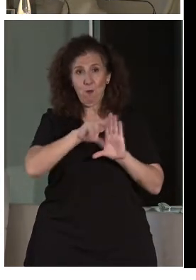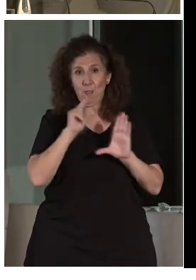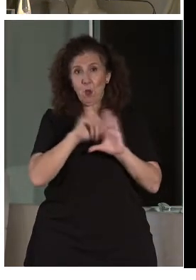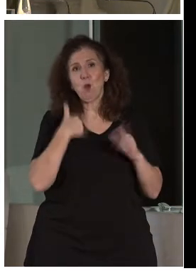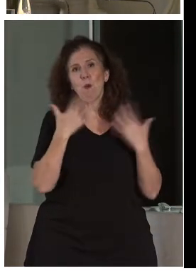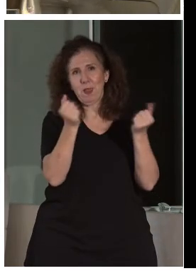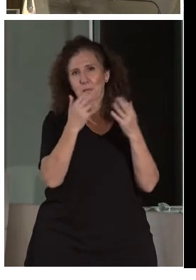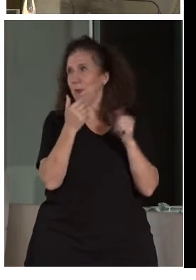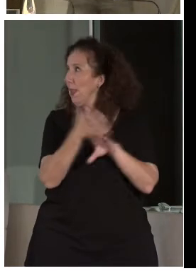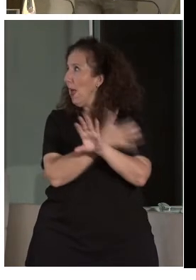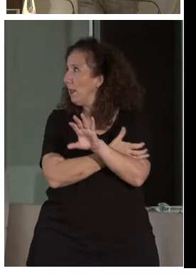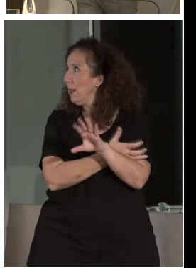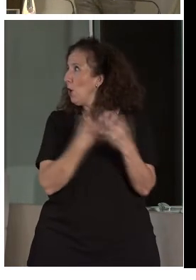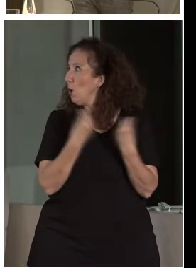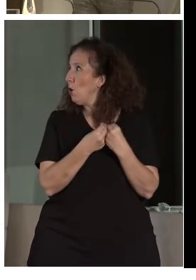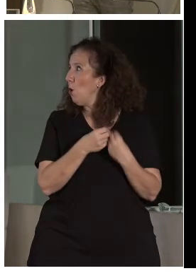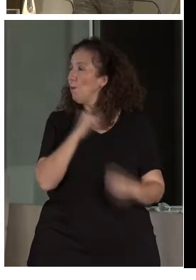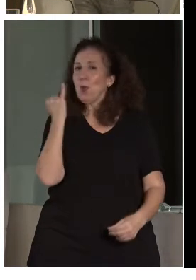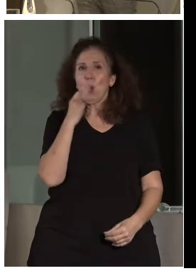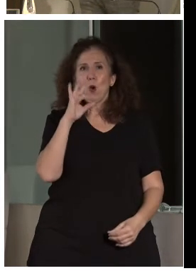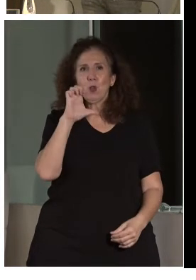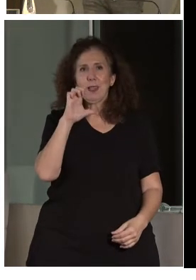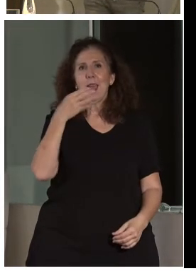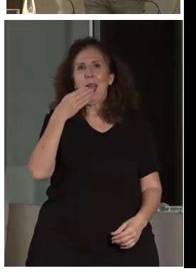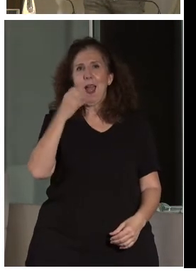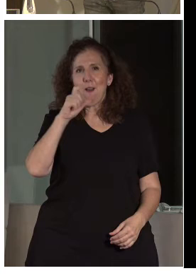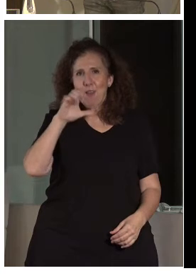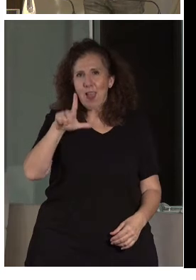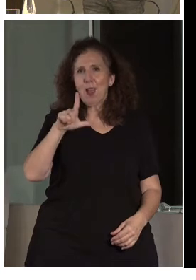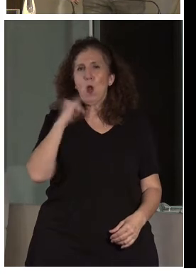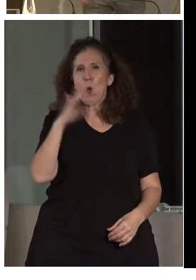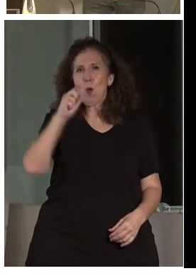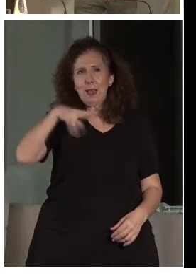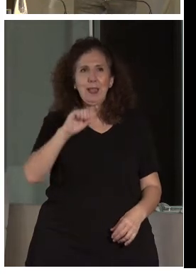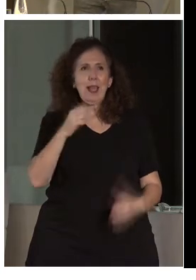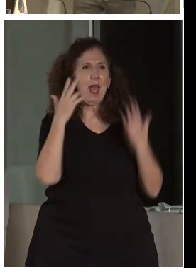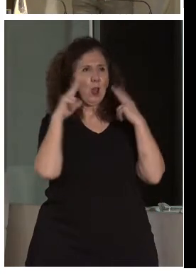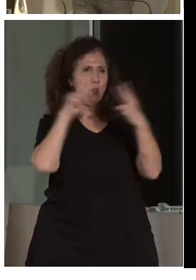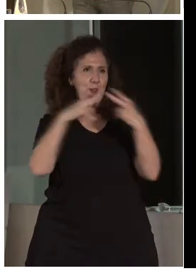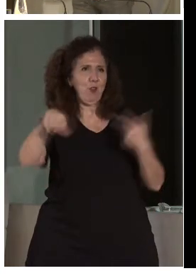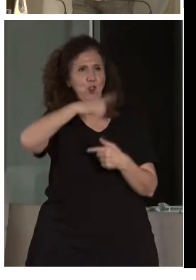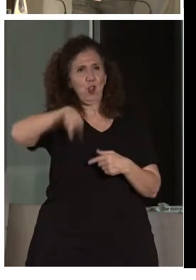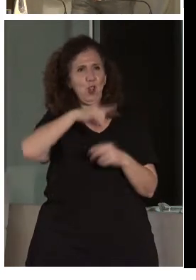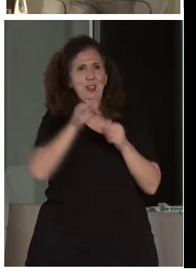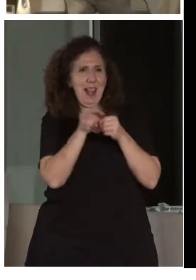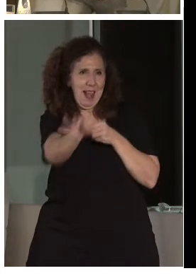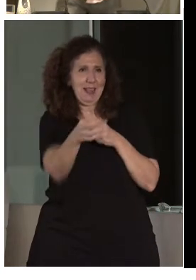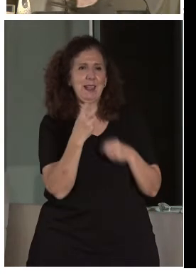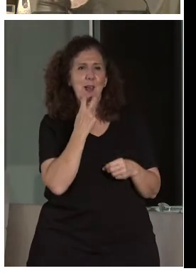vídeos con José, con Abel y con Juanita, que nos dicen nos vemos en La Gomera. Muchas gracias.